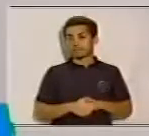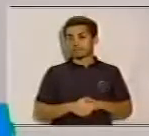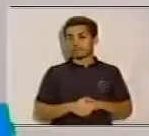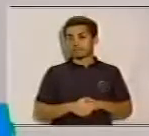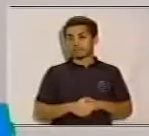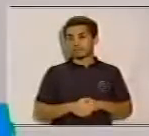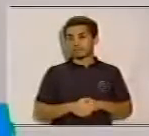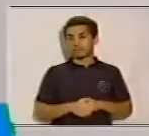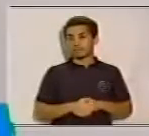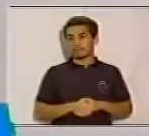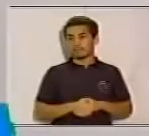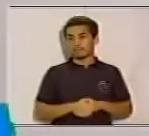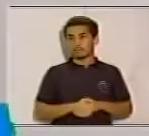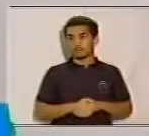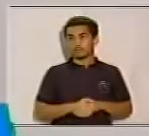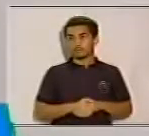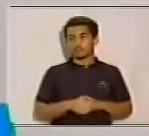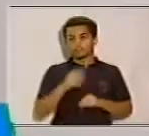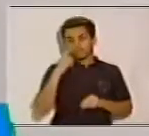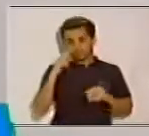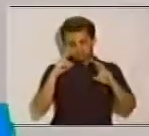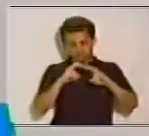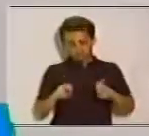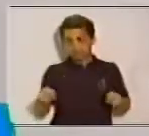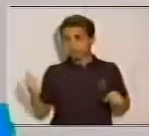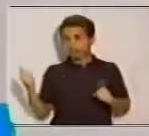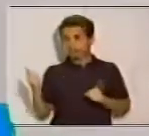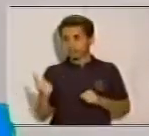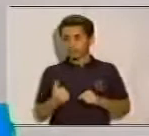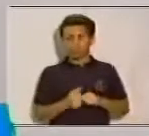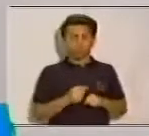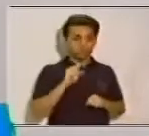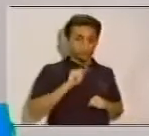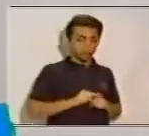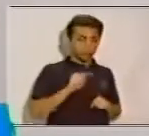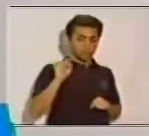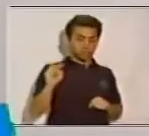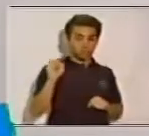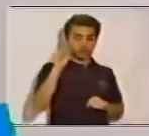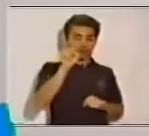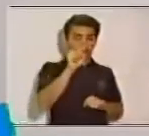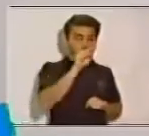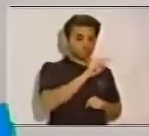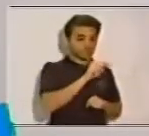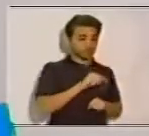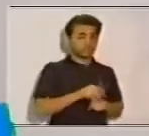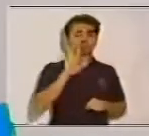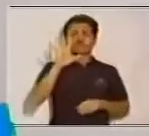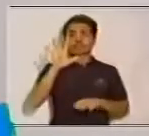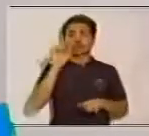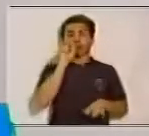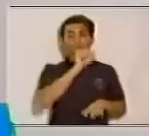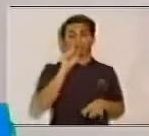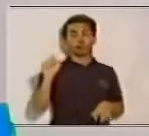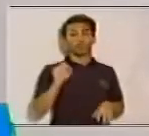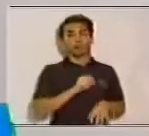Entonces, ¿qué me quedó ahora? Revisemos. 1, 2, 3, 4 y 5